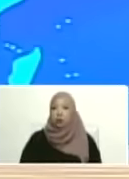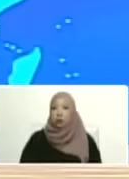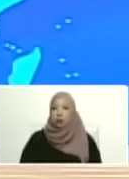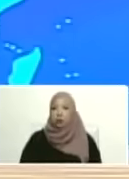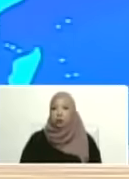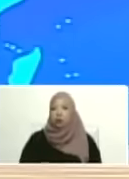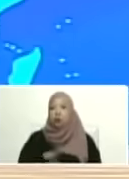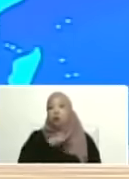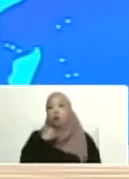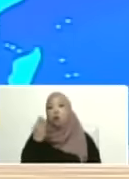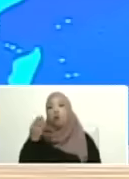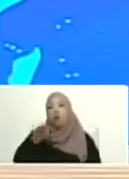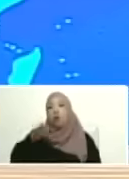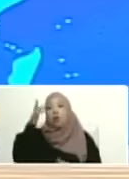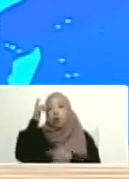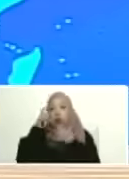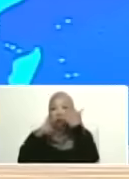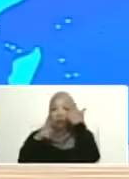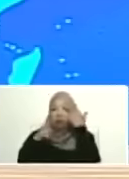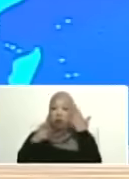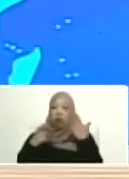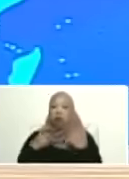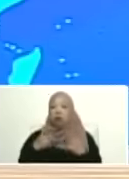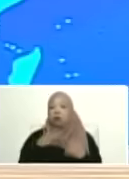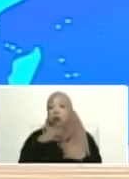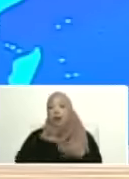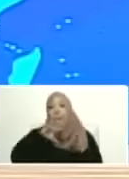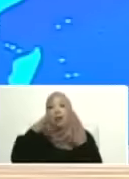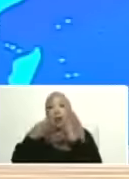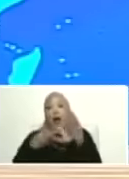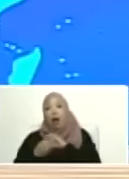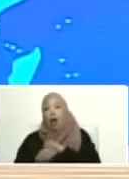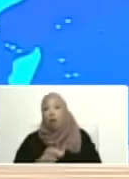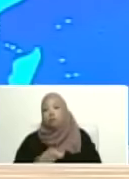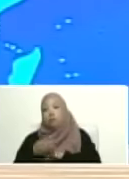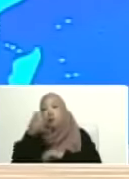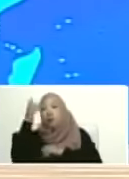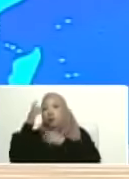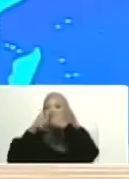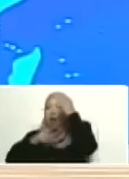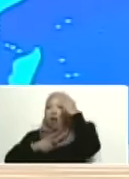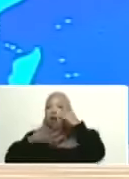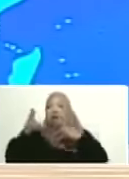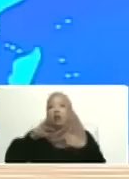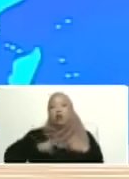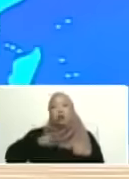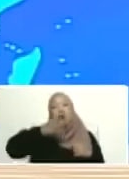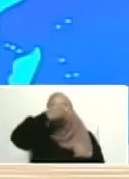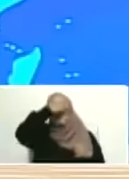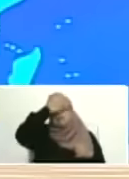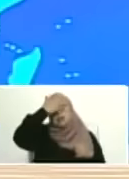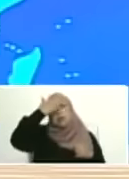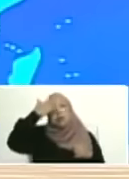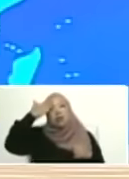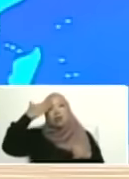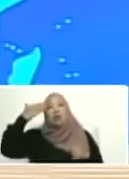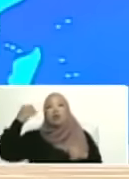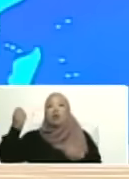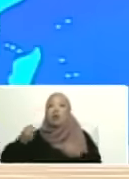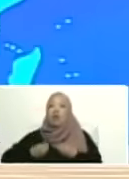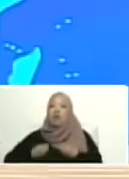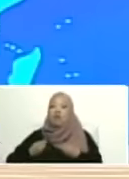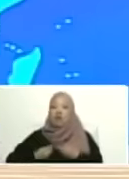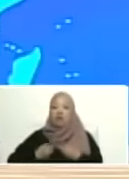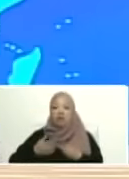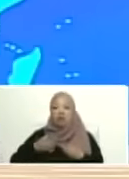cuando muere el comandante Chávez, cuando cambia de plano, mejor dicho, porque jamás ha muerto, cuando cambia de